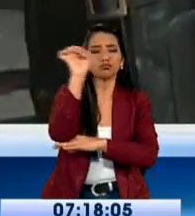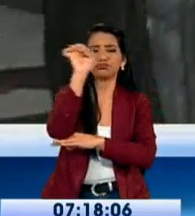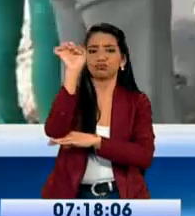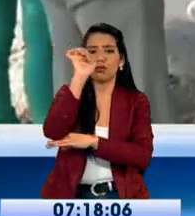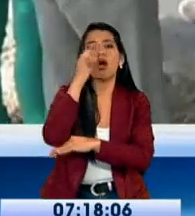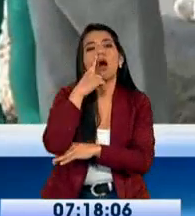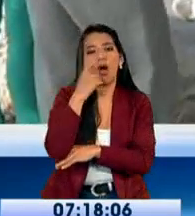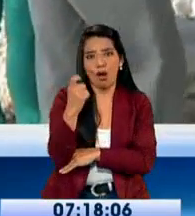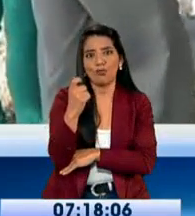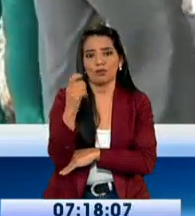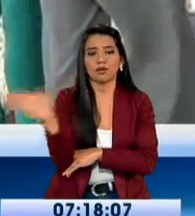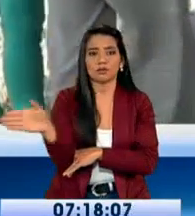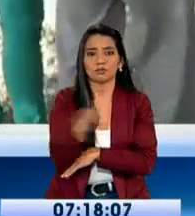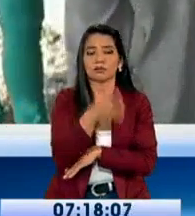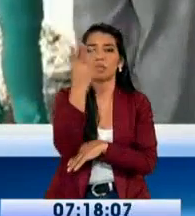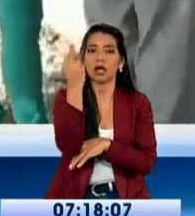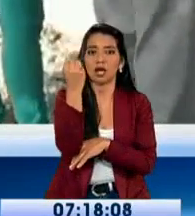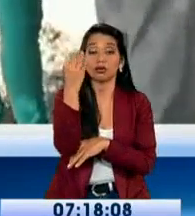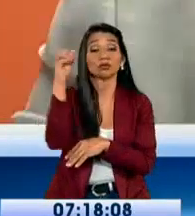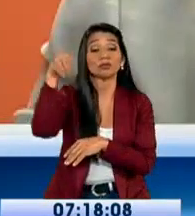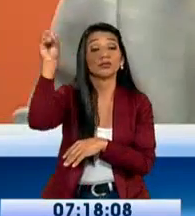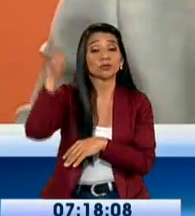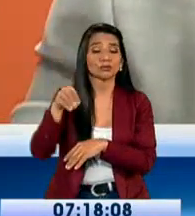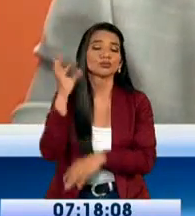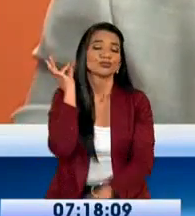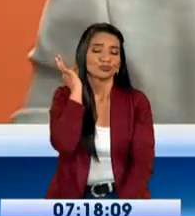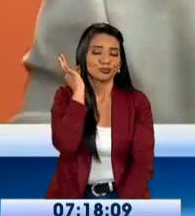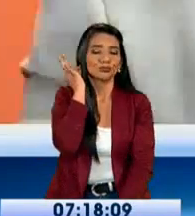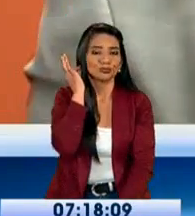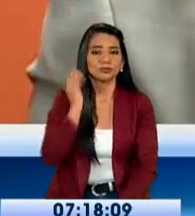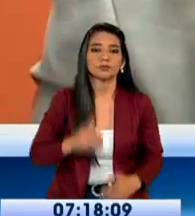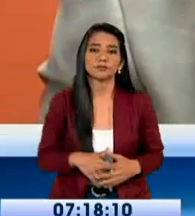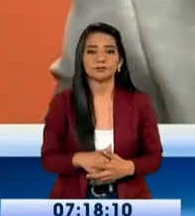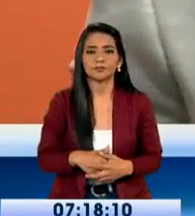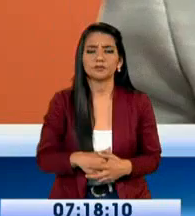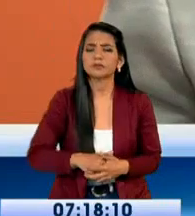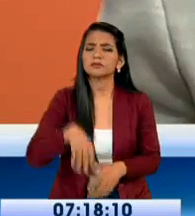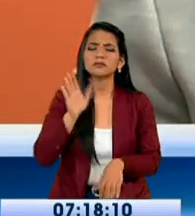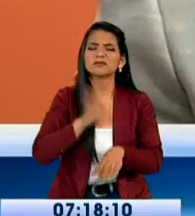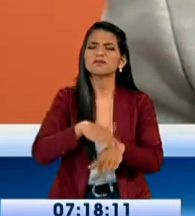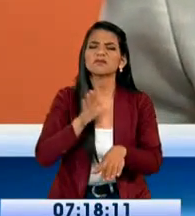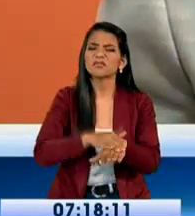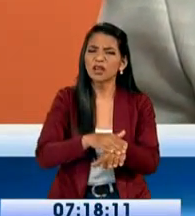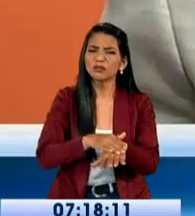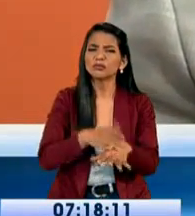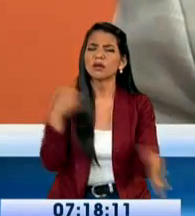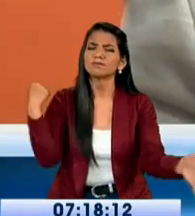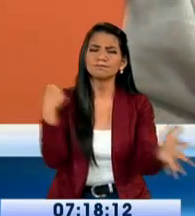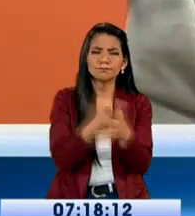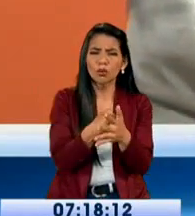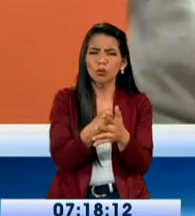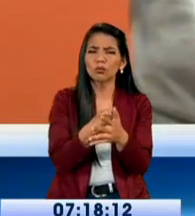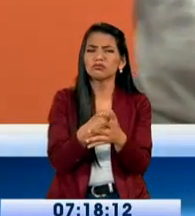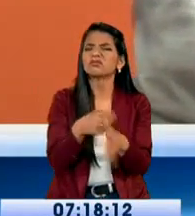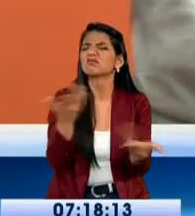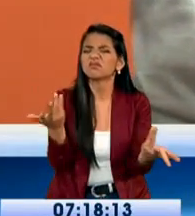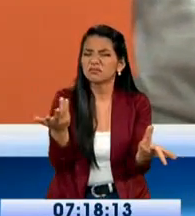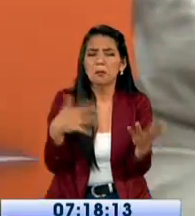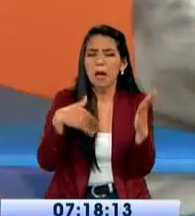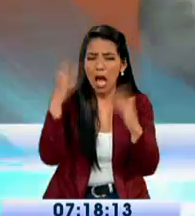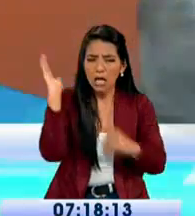y el 14% son mujeres. ¿Cuáles fueron las principales causas relativas a los accidentes de